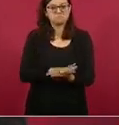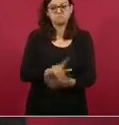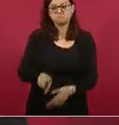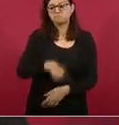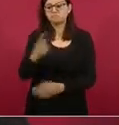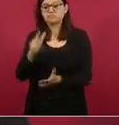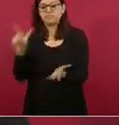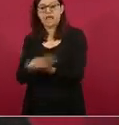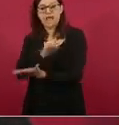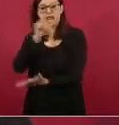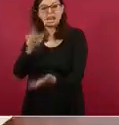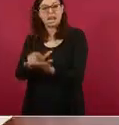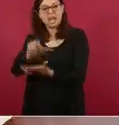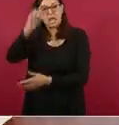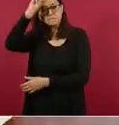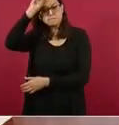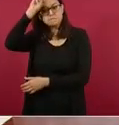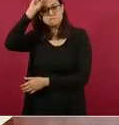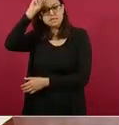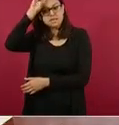2/3 partes,